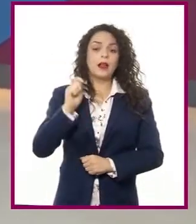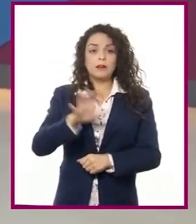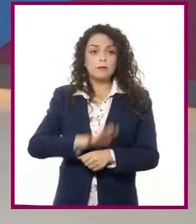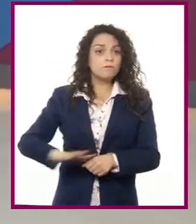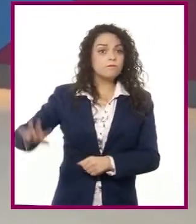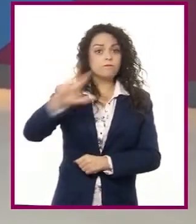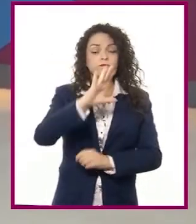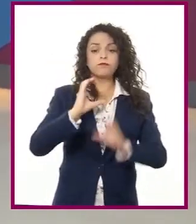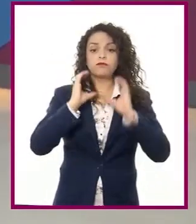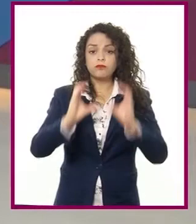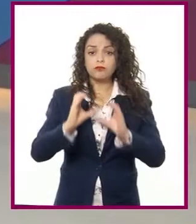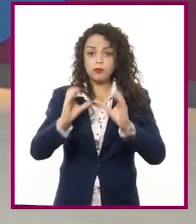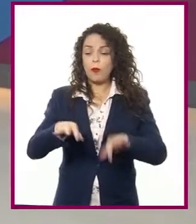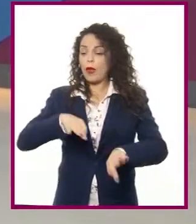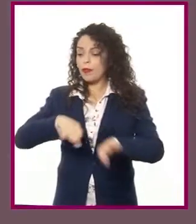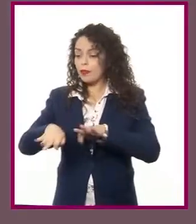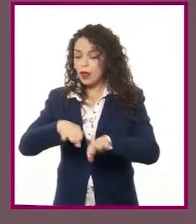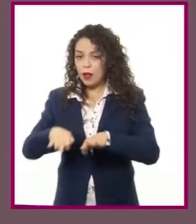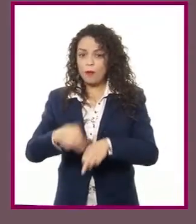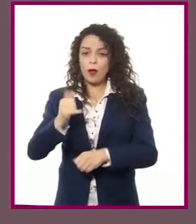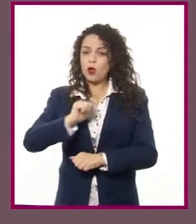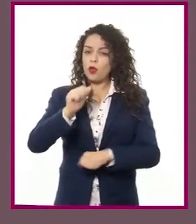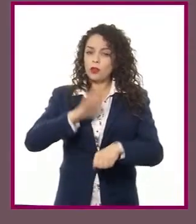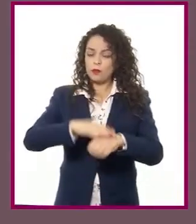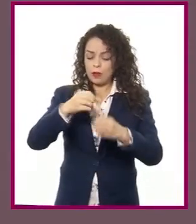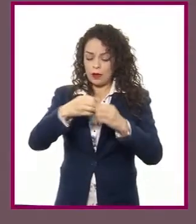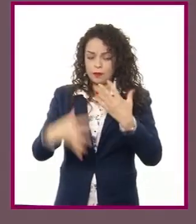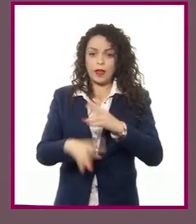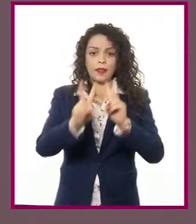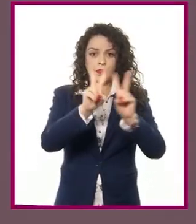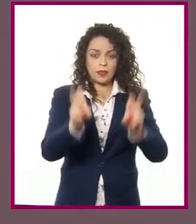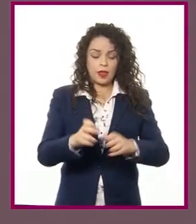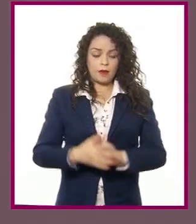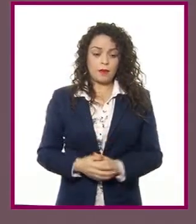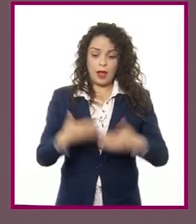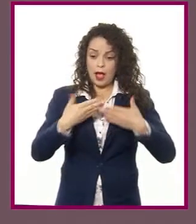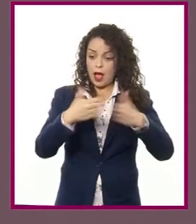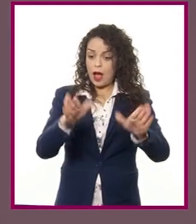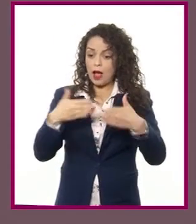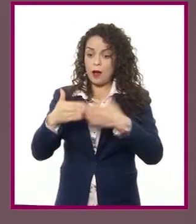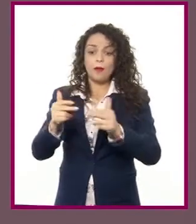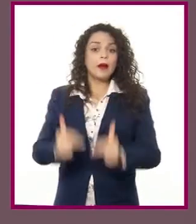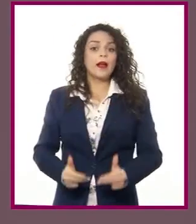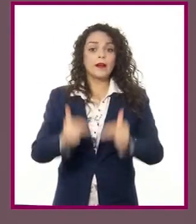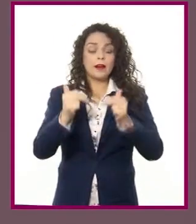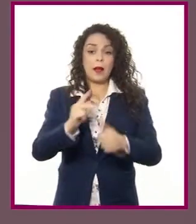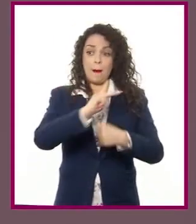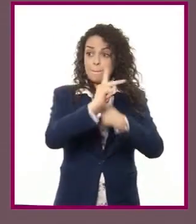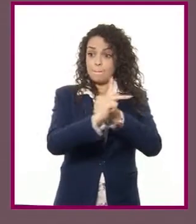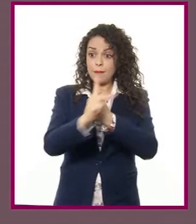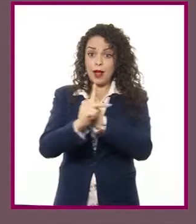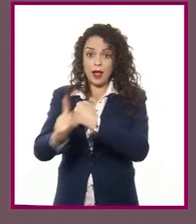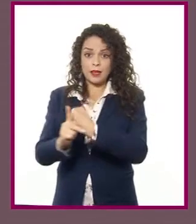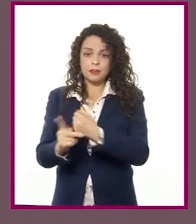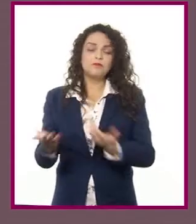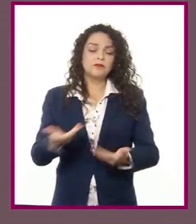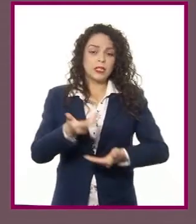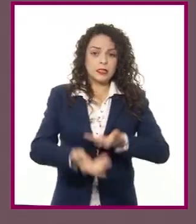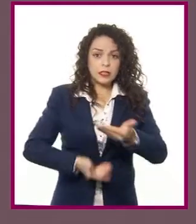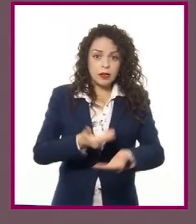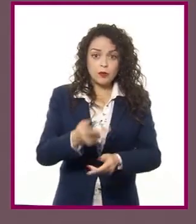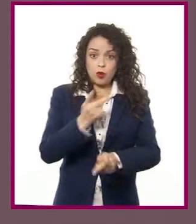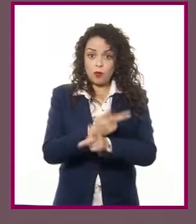país, entre muchos otros temas. Con un comercio abierto entre países, se busca que los productos y servicios puedan